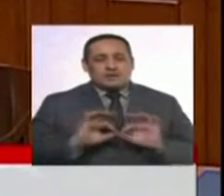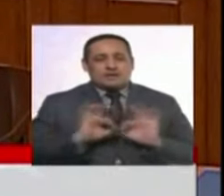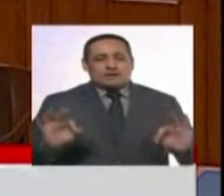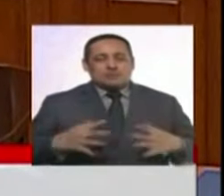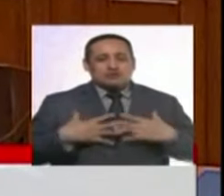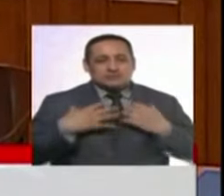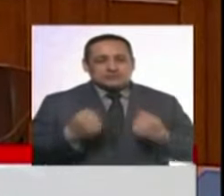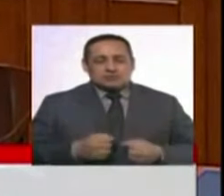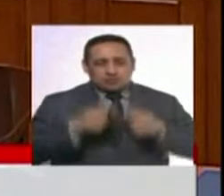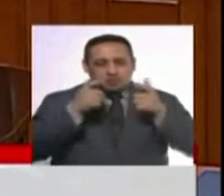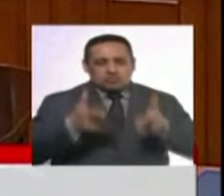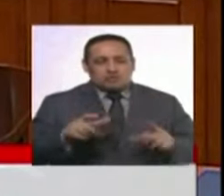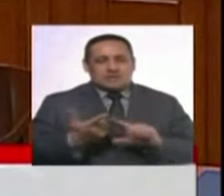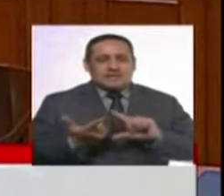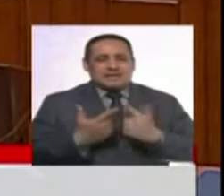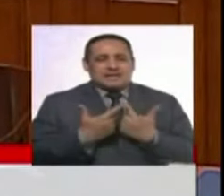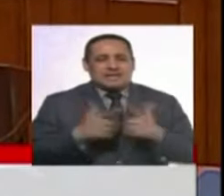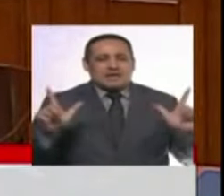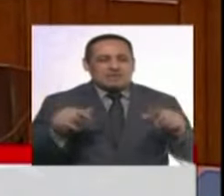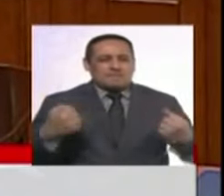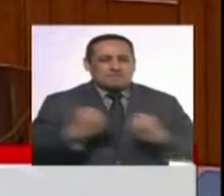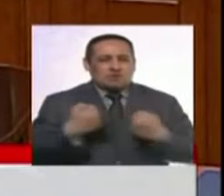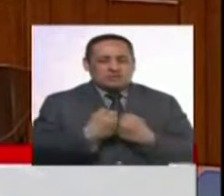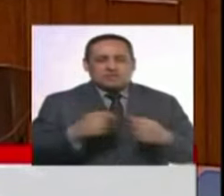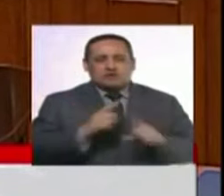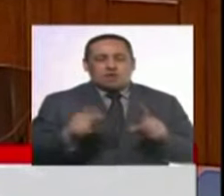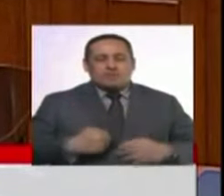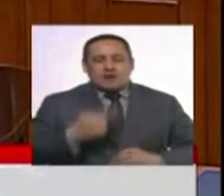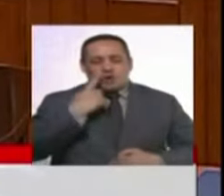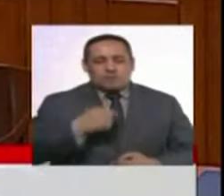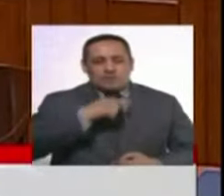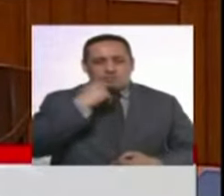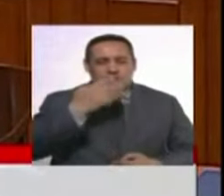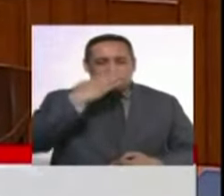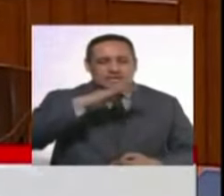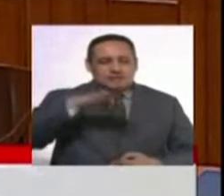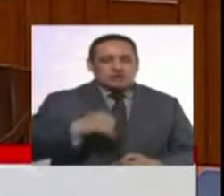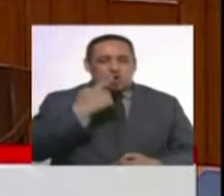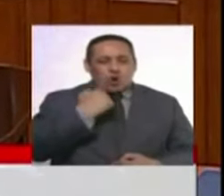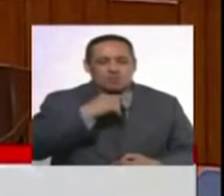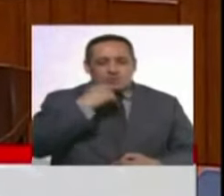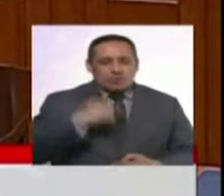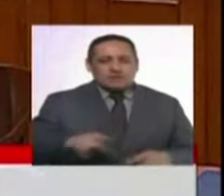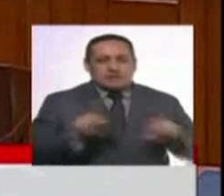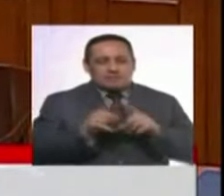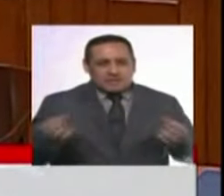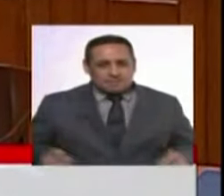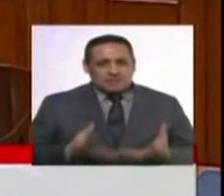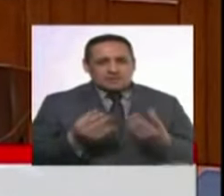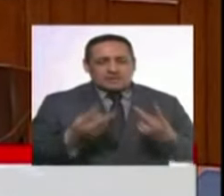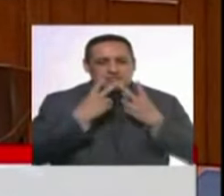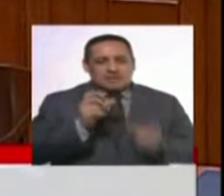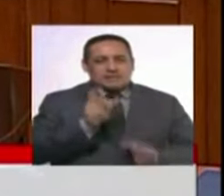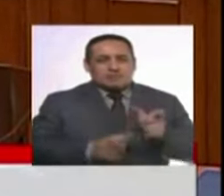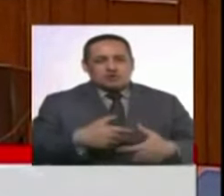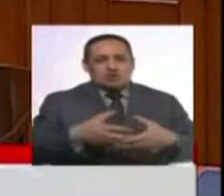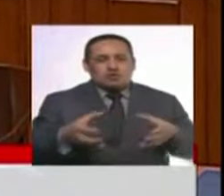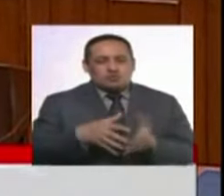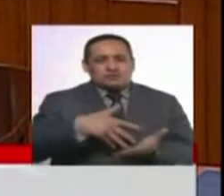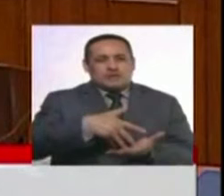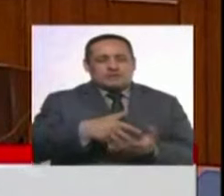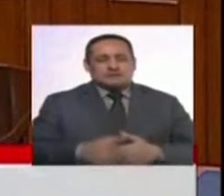seguro y libre de violencia para hombres mujeres niñas niños con énfasis en personas y